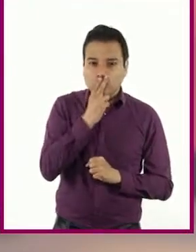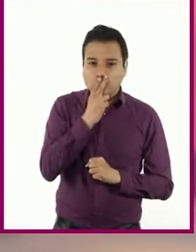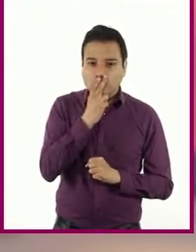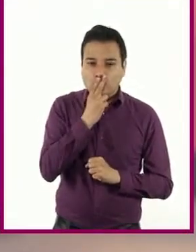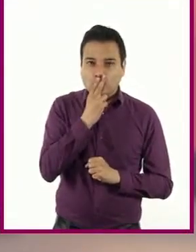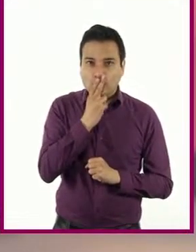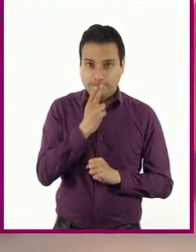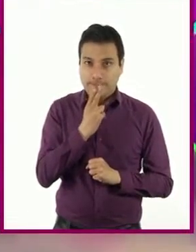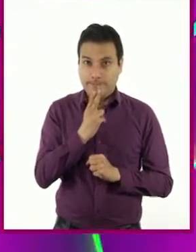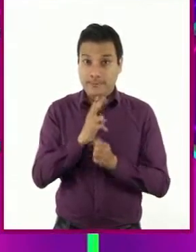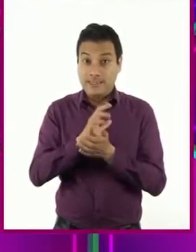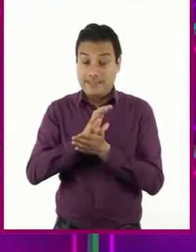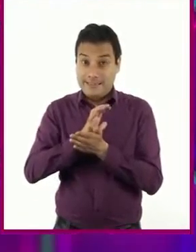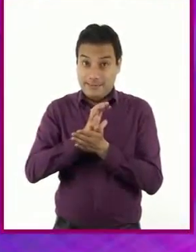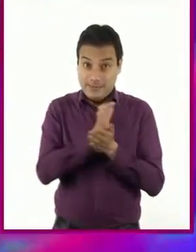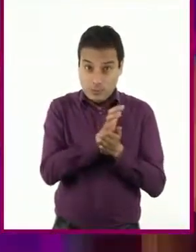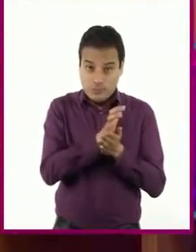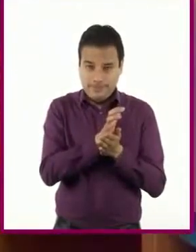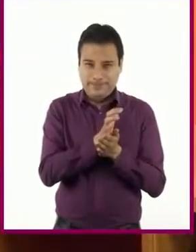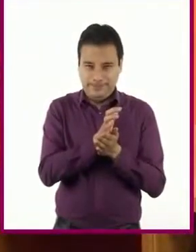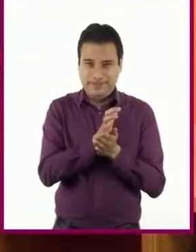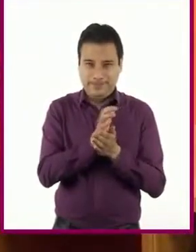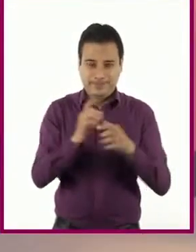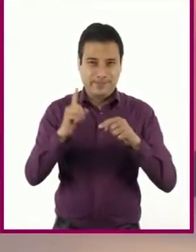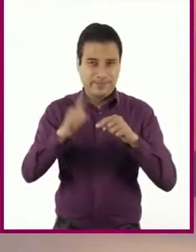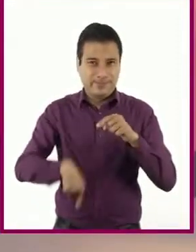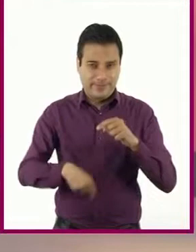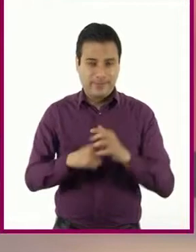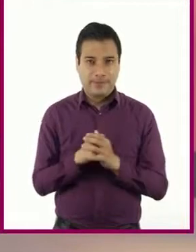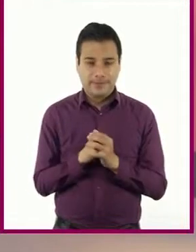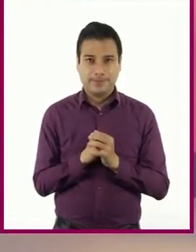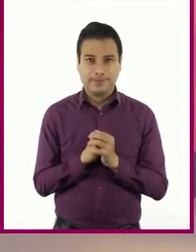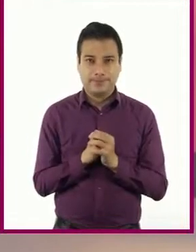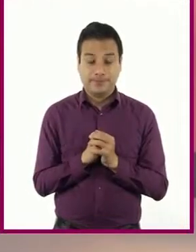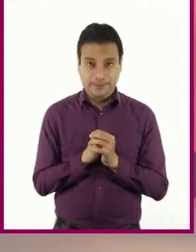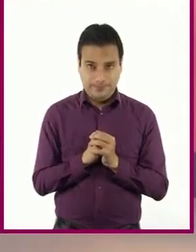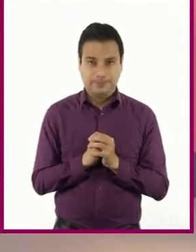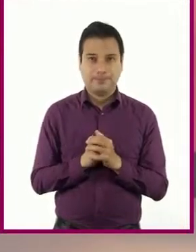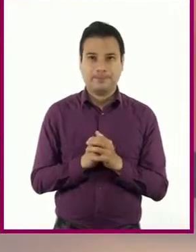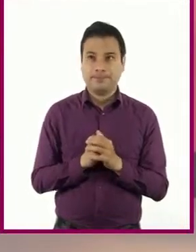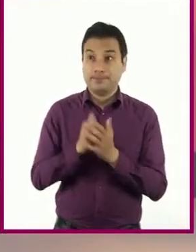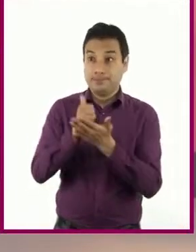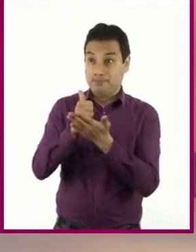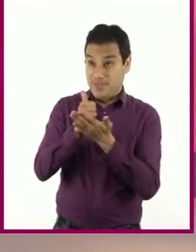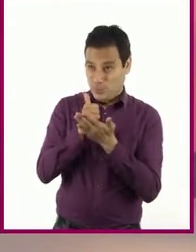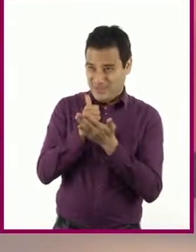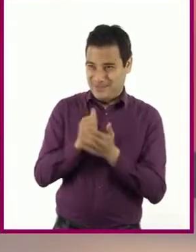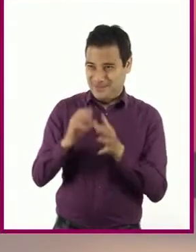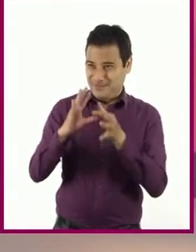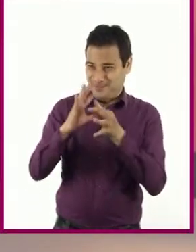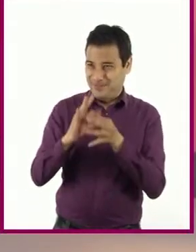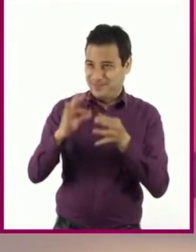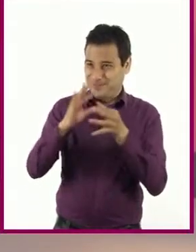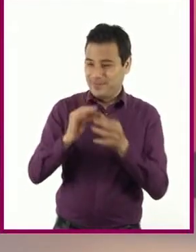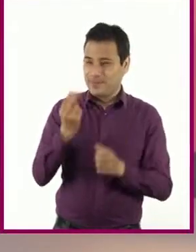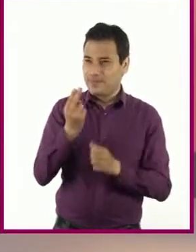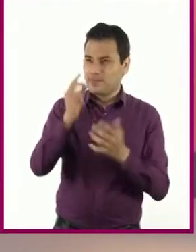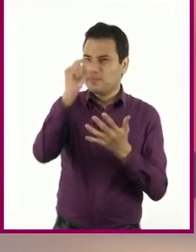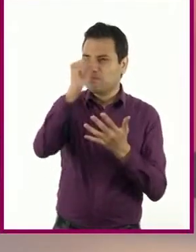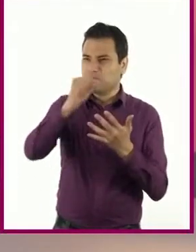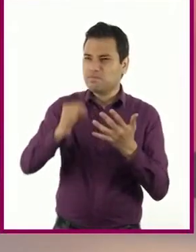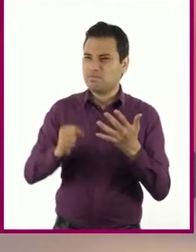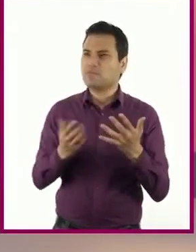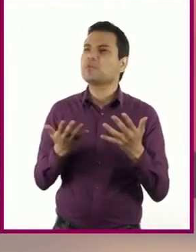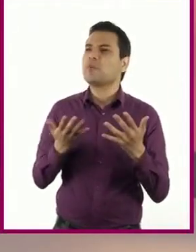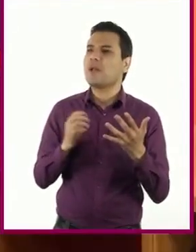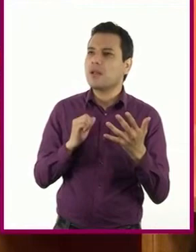de discriminación lingüística. Y para que tengan todo listo antes de comenzar, ¿me ayudas, Enrique, a recordarles a las y los alumnos los materiales que